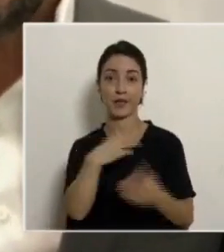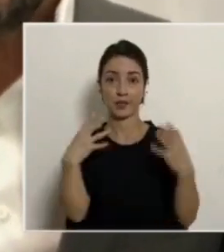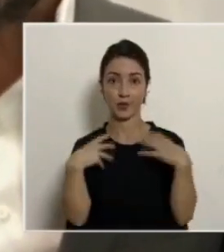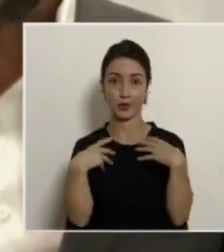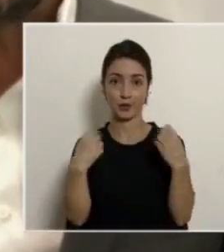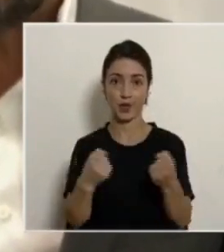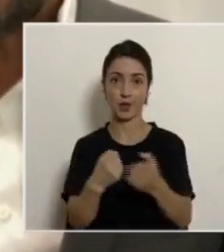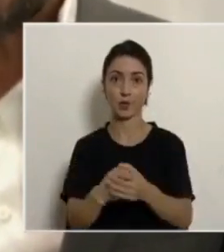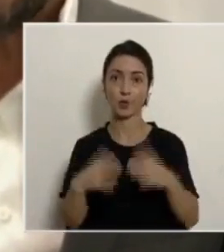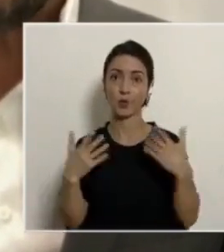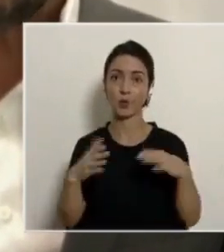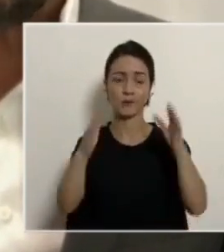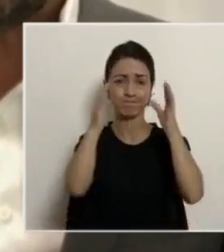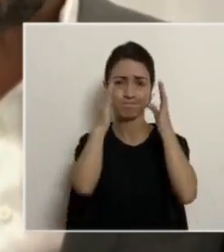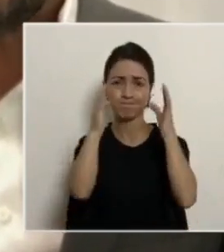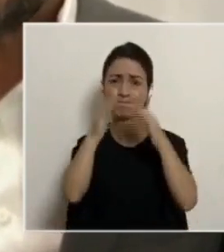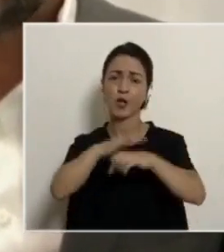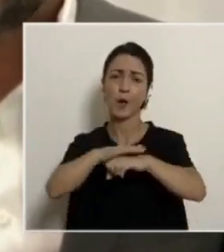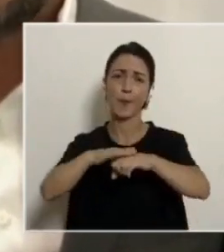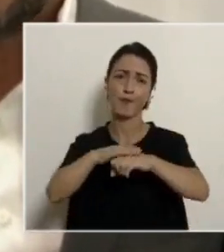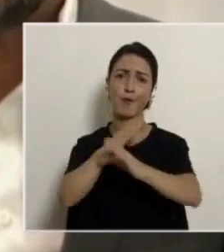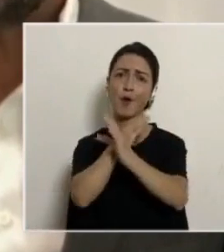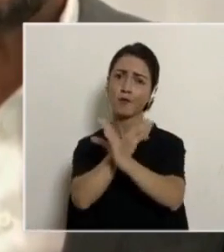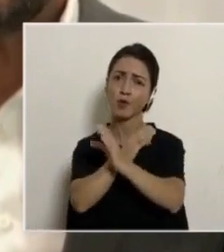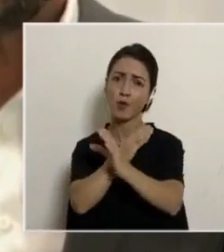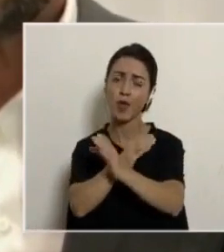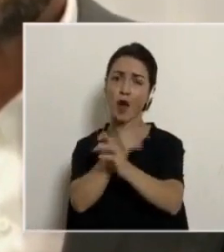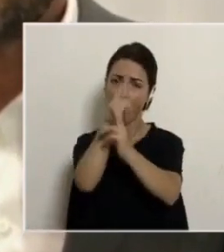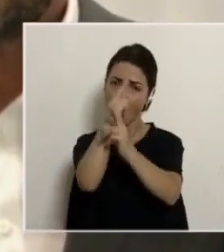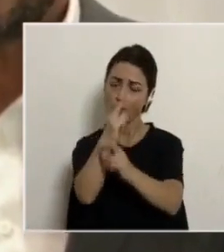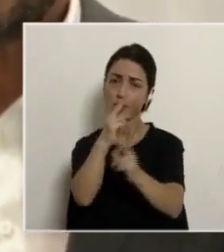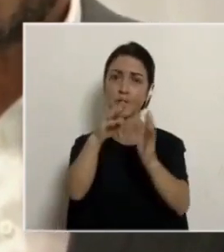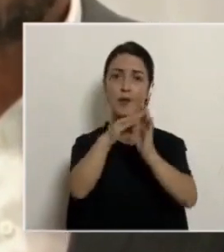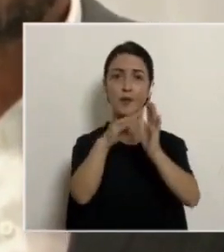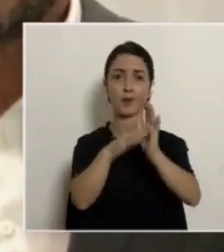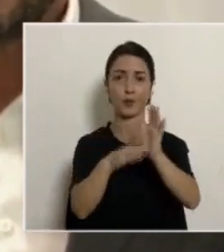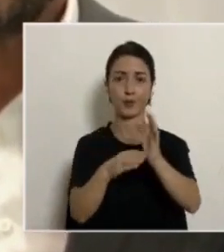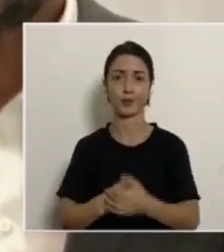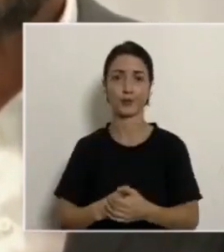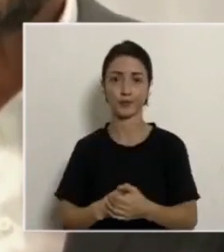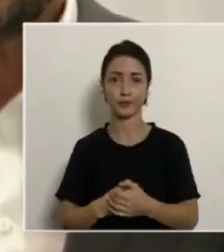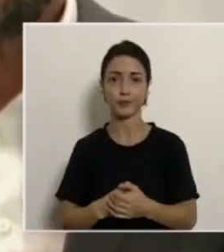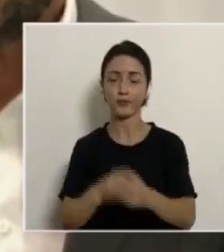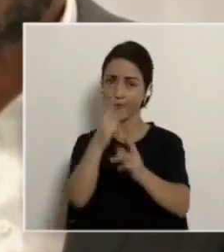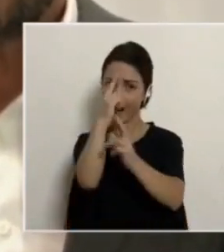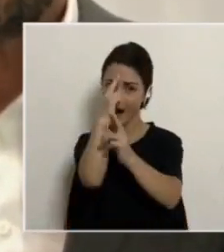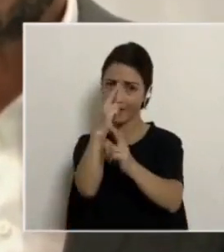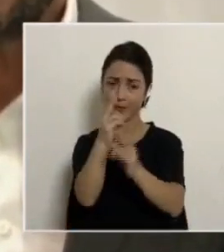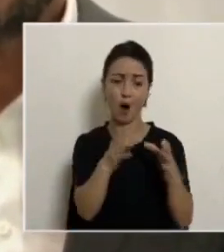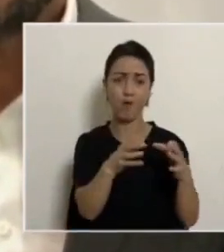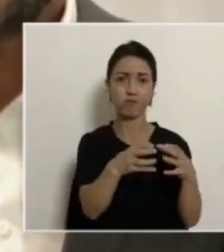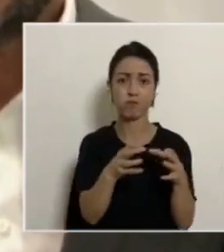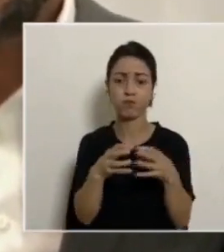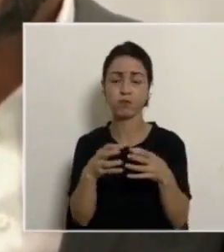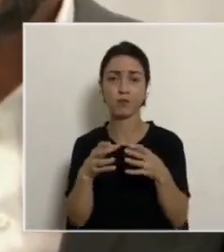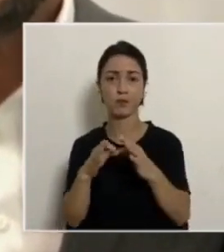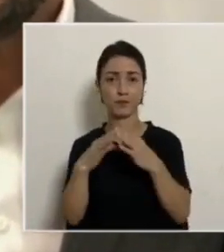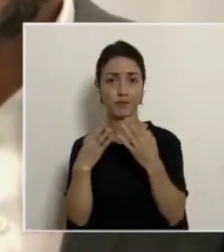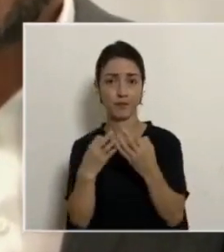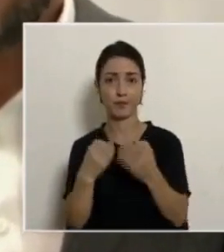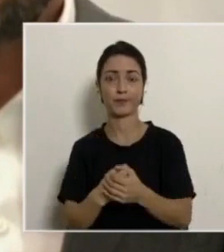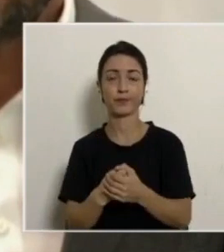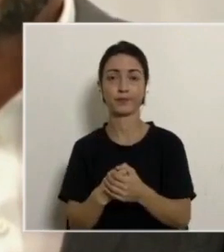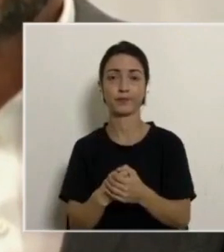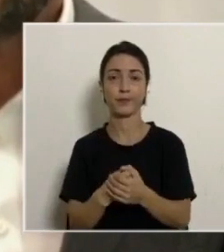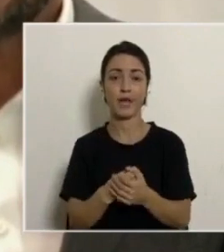Salud hace un llamado encarecido a cuidarnos, a respetar los protocolos sanitarios, a respetar las burbujas sociales, ya